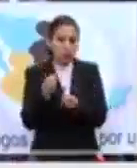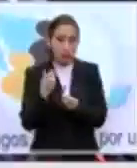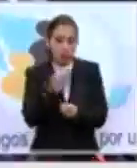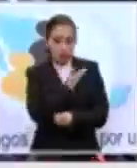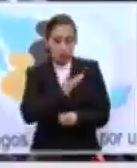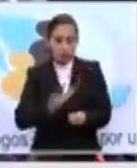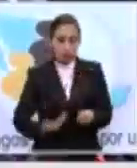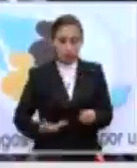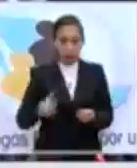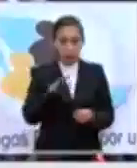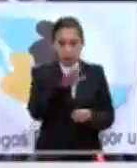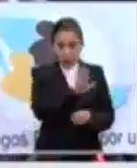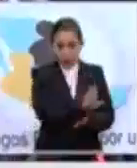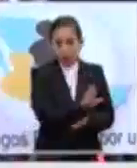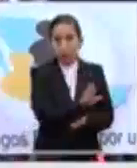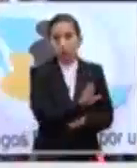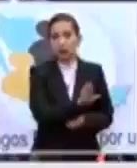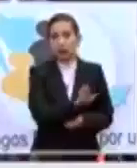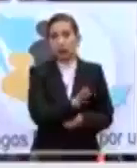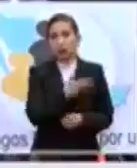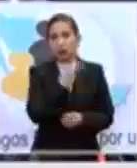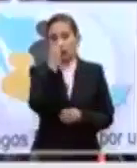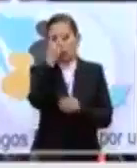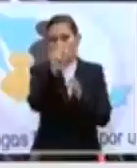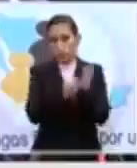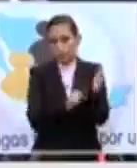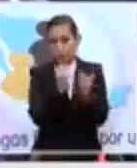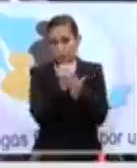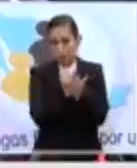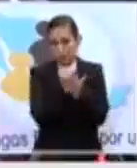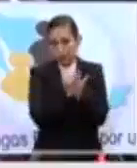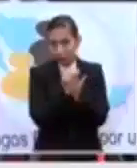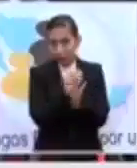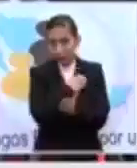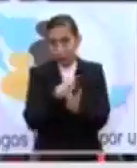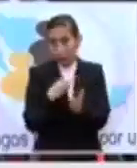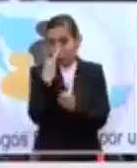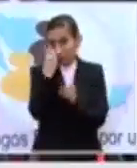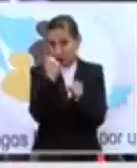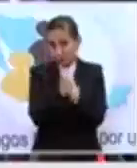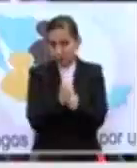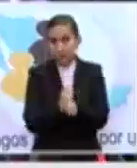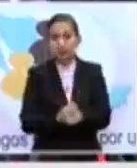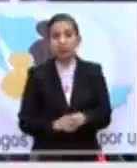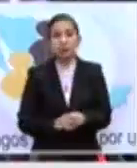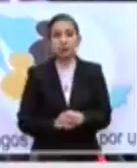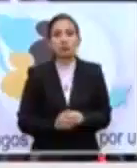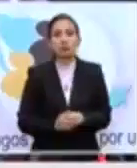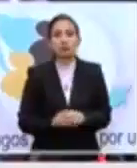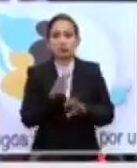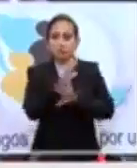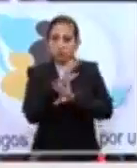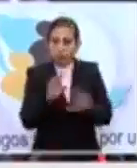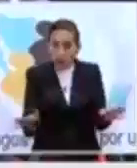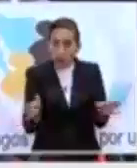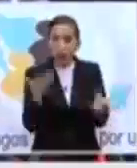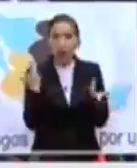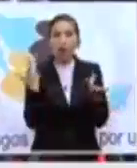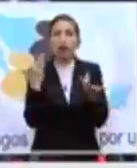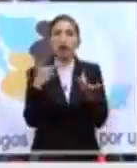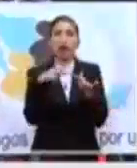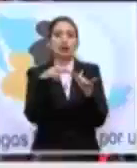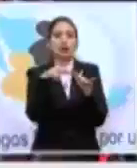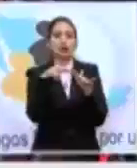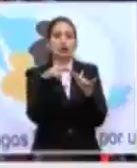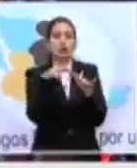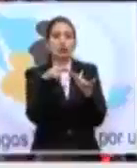señor presidente pues tiene 2 meses menos que nosotros, apenas va a cumplir 2 años, ya